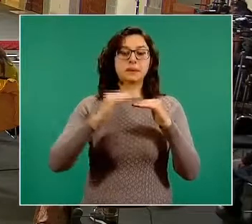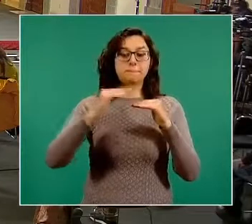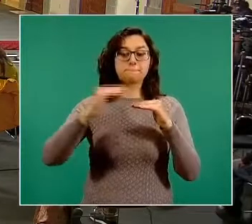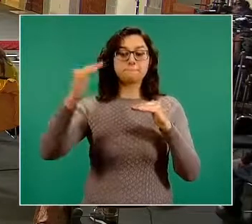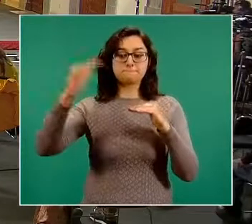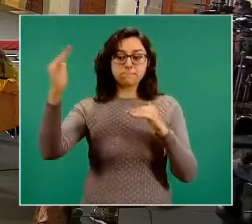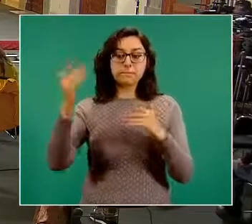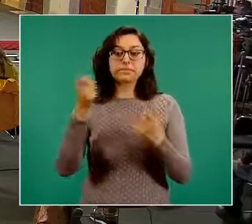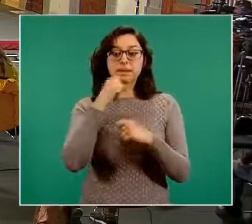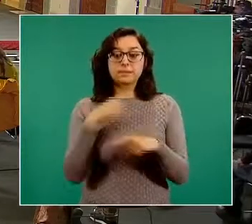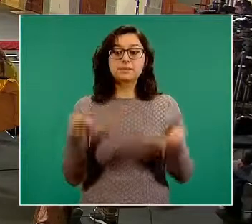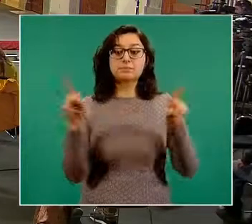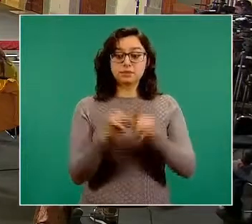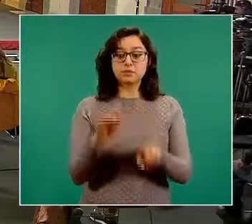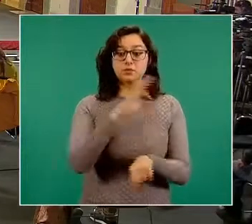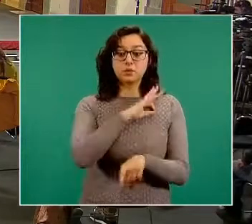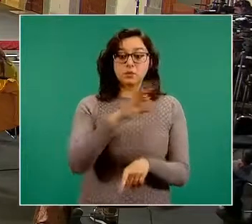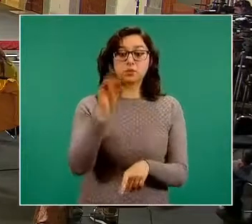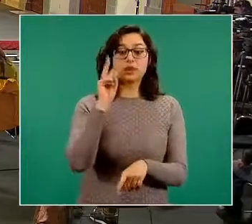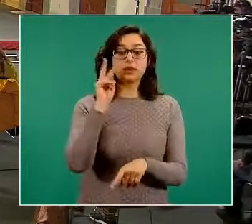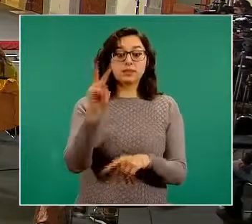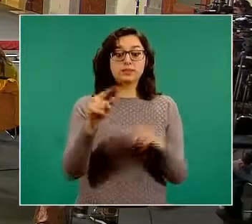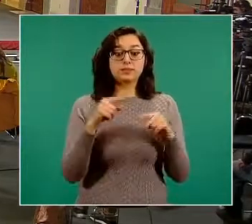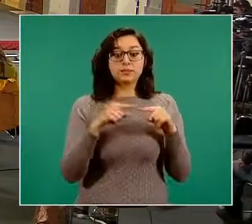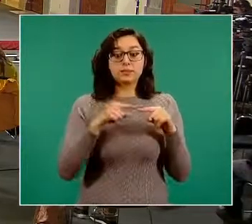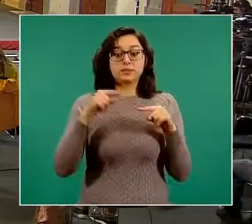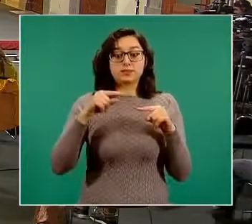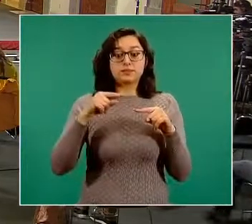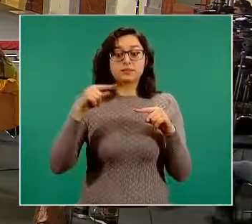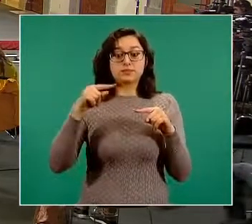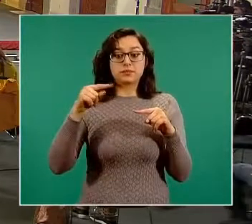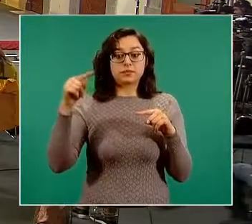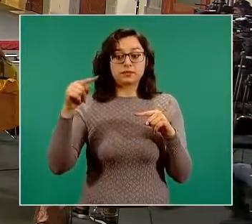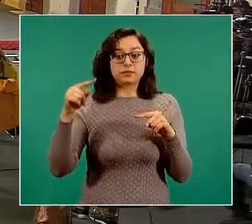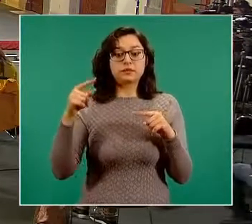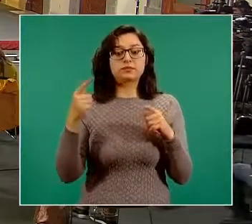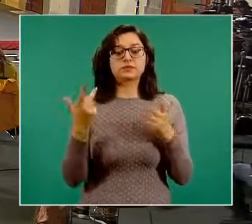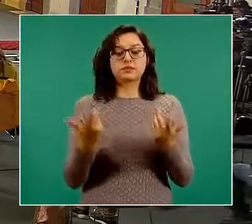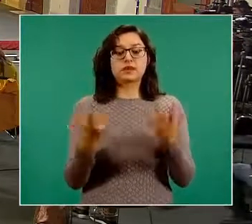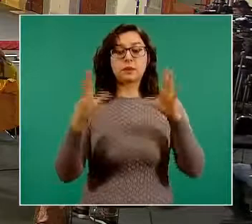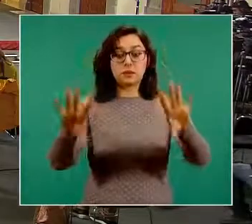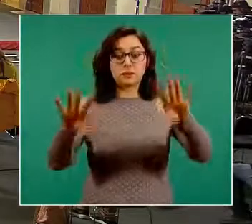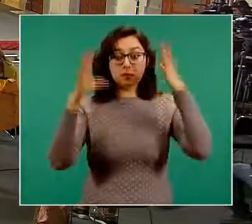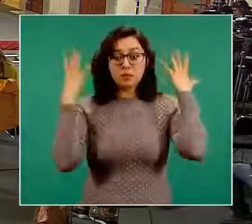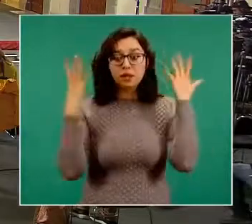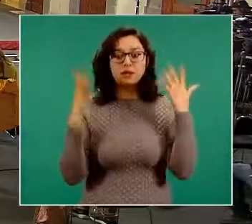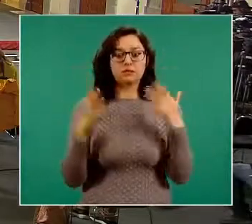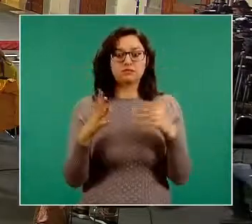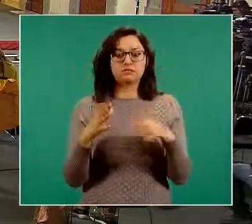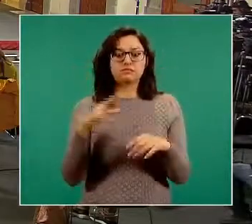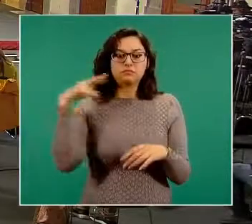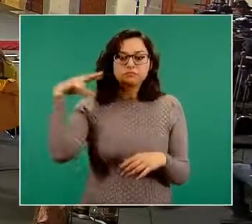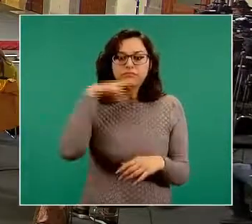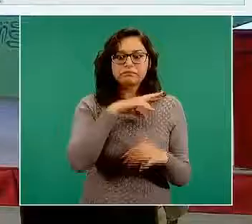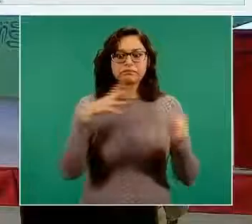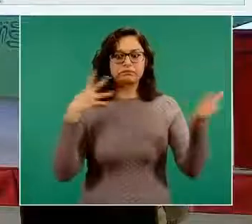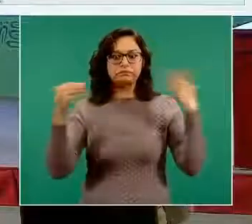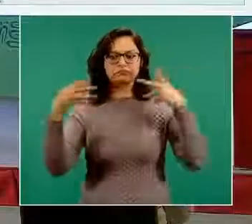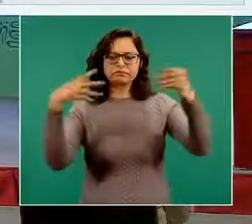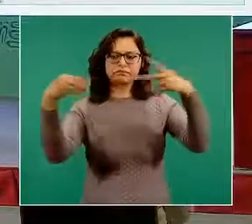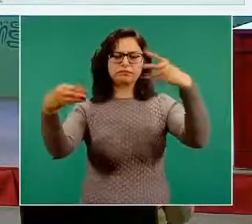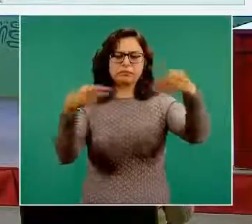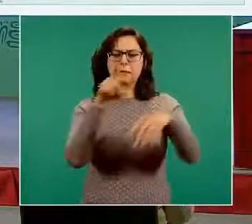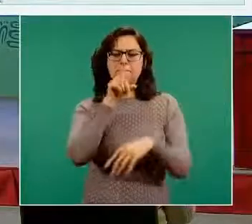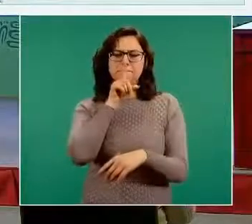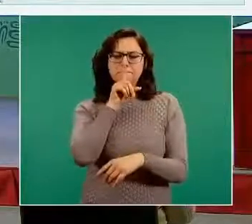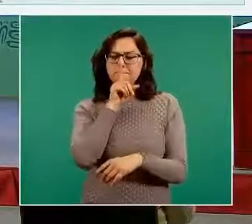sí es destacable que esta tendencia ascendente, digamos que ha disminuido en relación a la velocidad con la que se presenta. Si vemos la curva ascendente